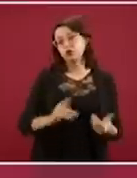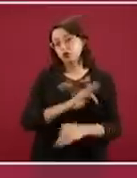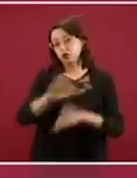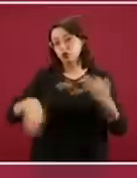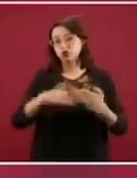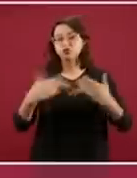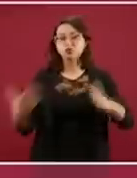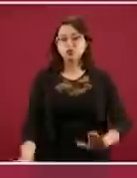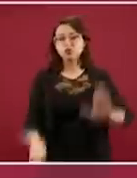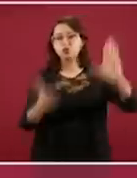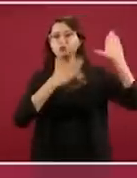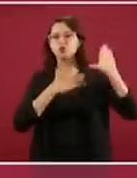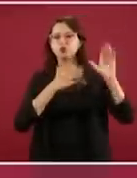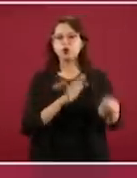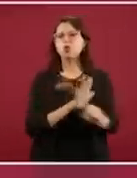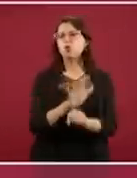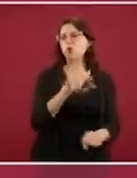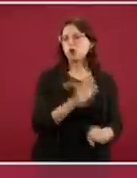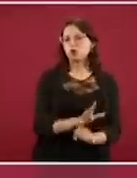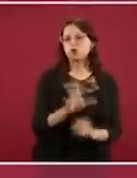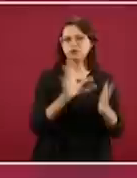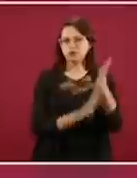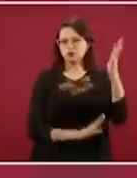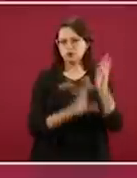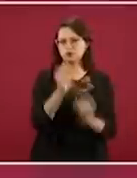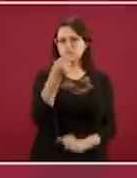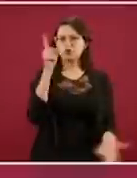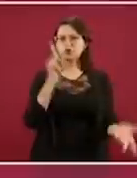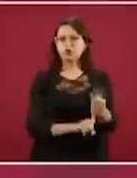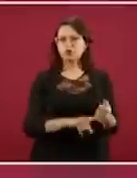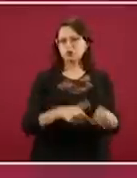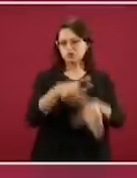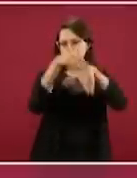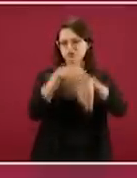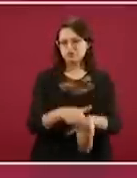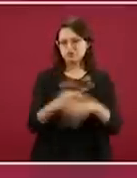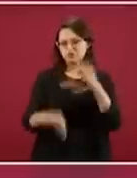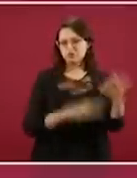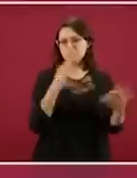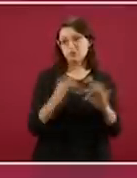protestamos cumplir y hacer cumplir con la Constitución.